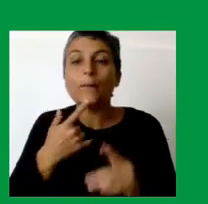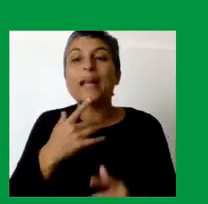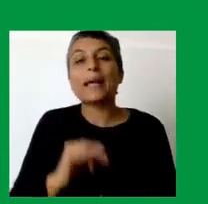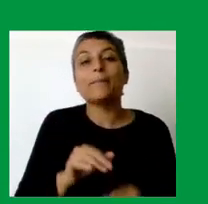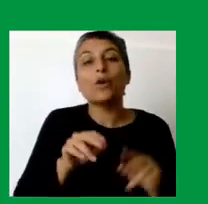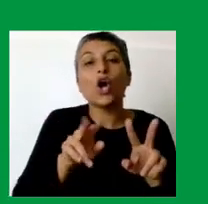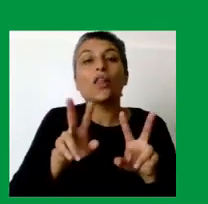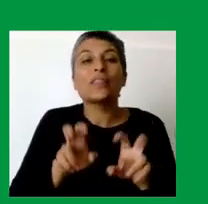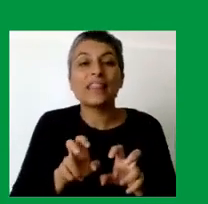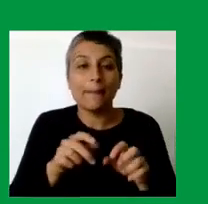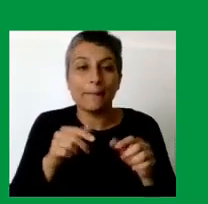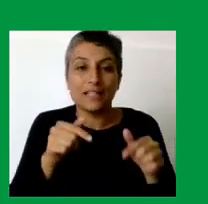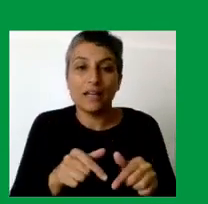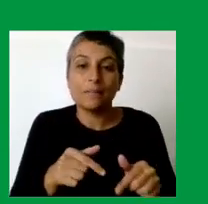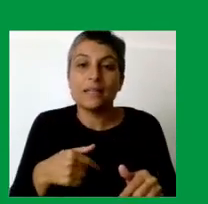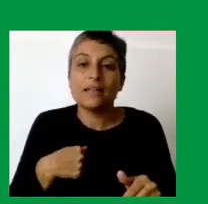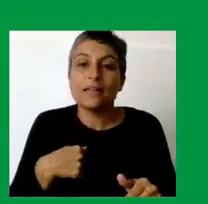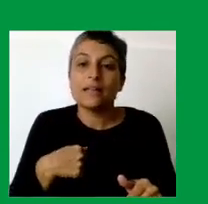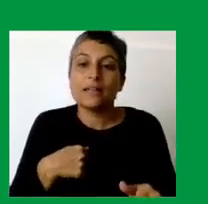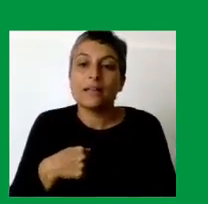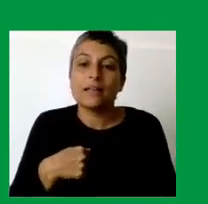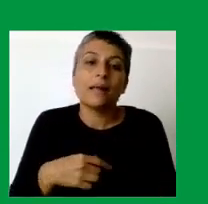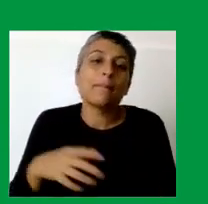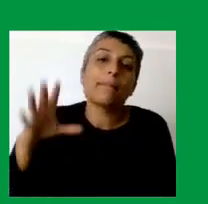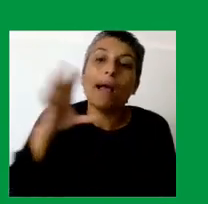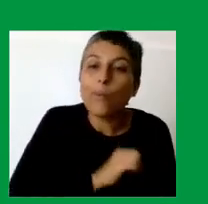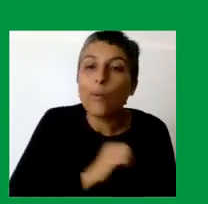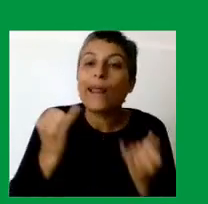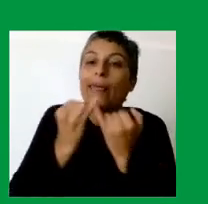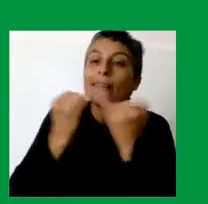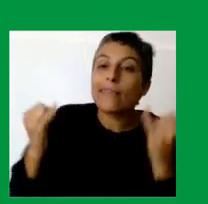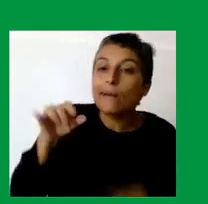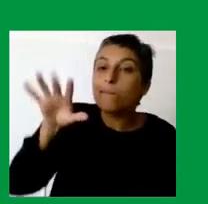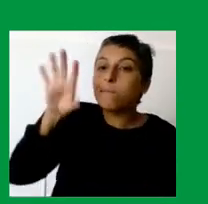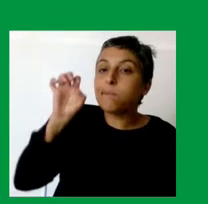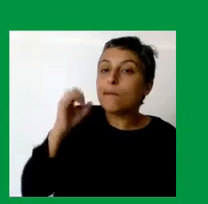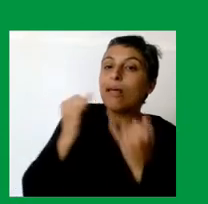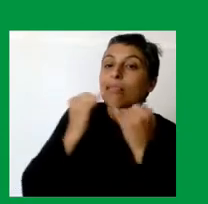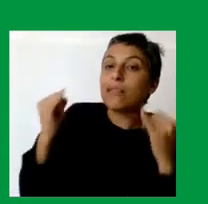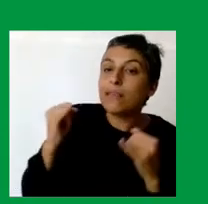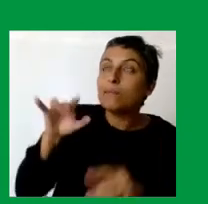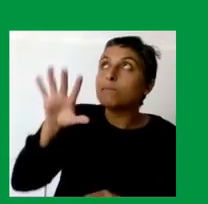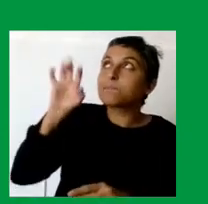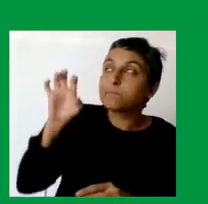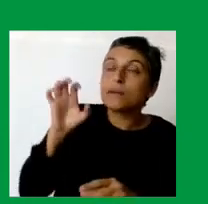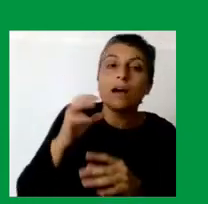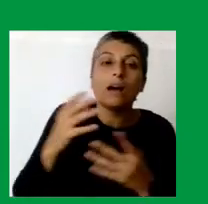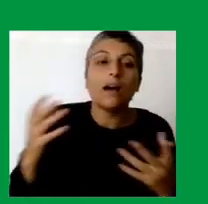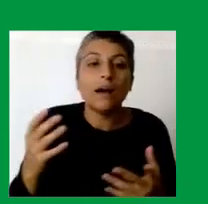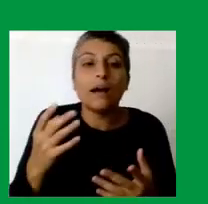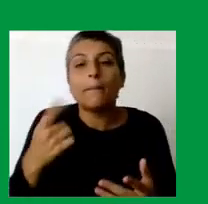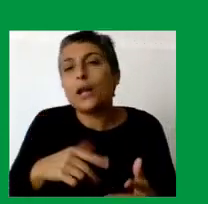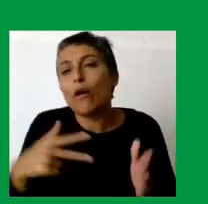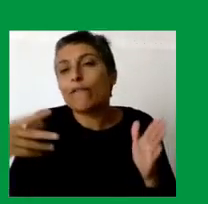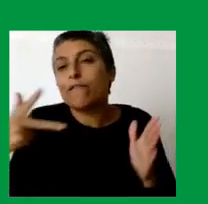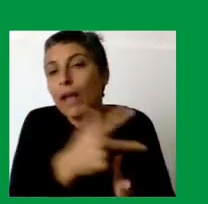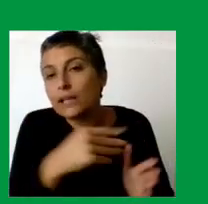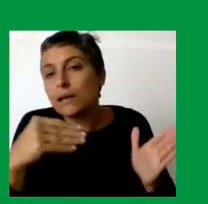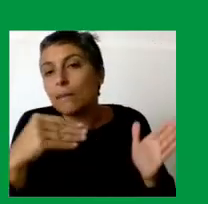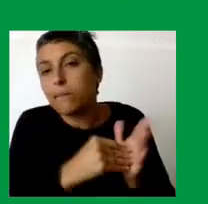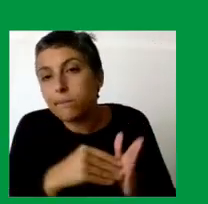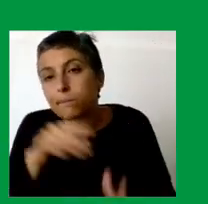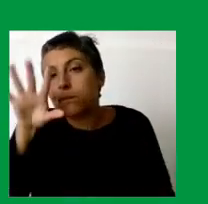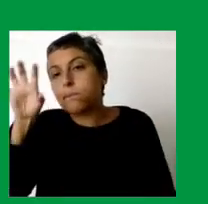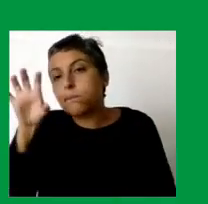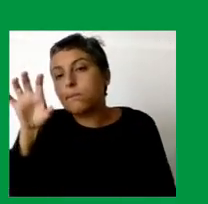las efemérides. Voy a decir la verdad, a mí me aburren las efemérides. No porque las efemérides en sí, pero en general siempre la fecha de pasó tal cosa,